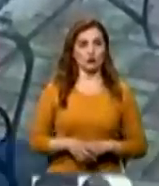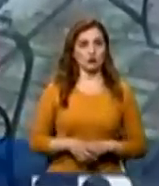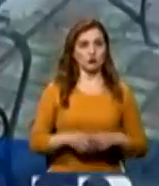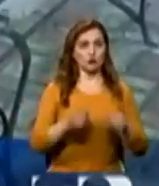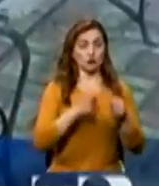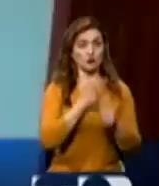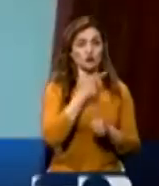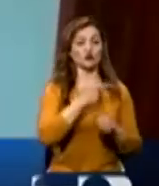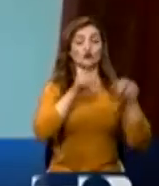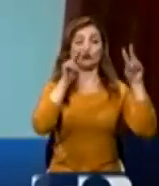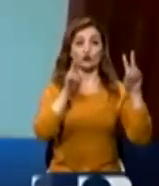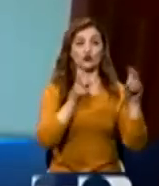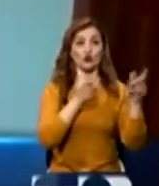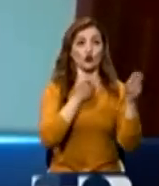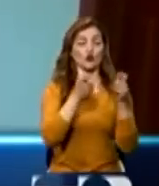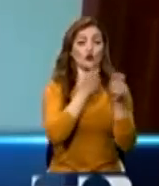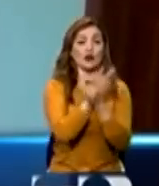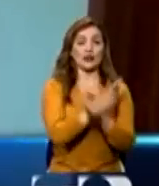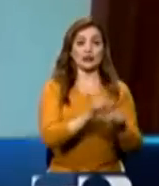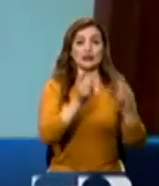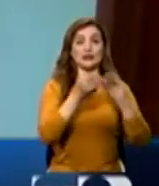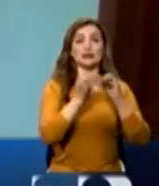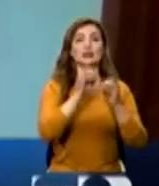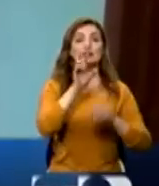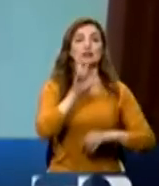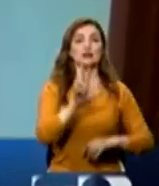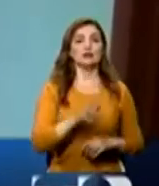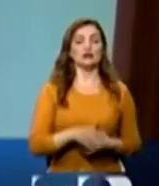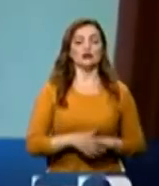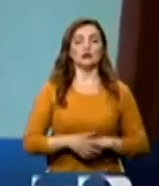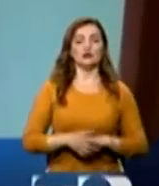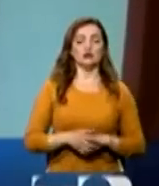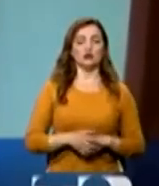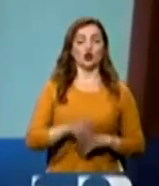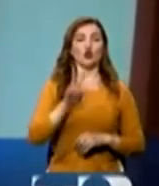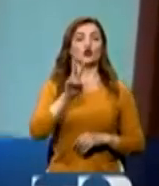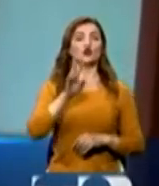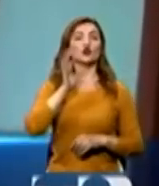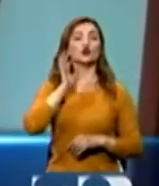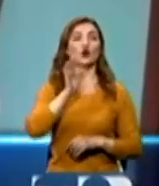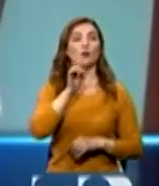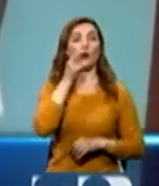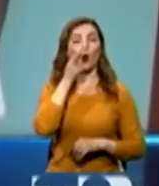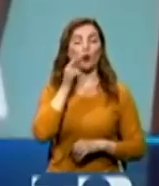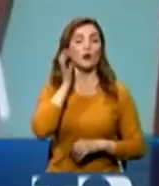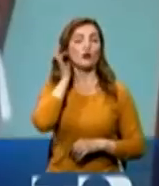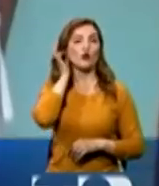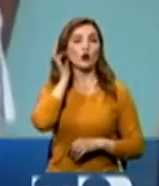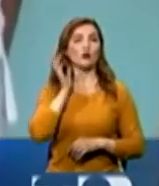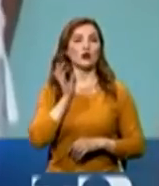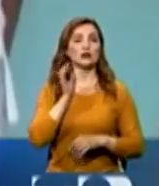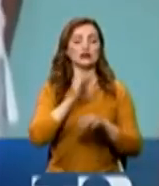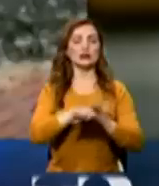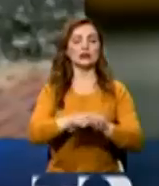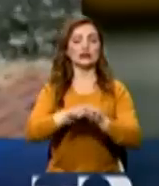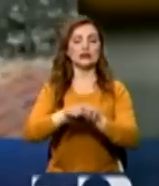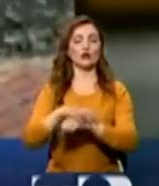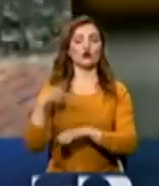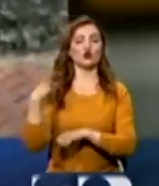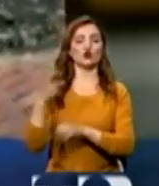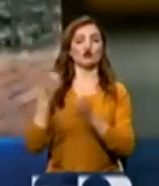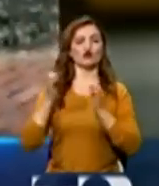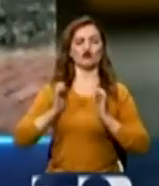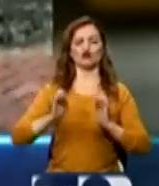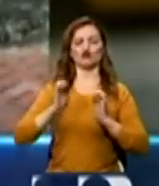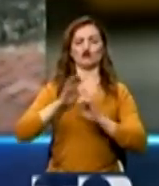ellos, denominado Operación Libertad 3, se logró aprehender a 2 ciudadanos por el presunto delito de prostitución forzada en el